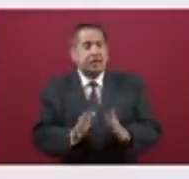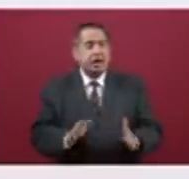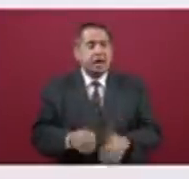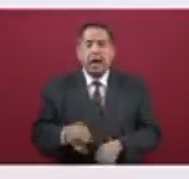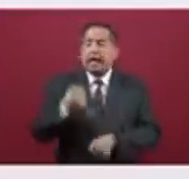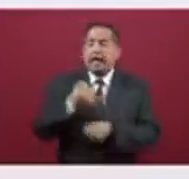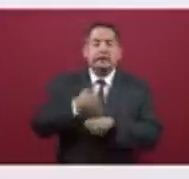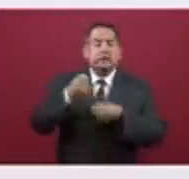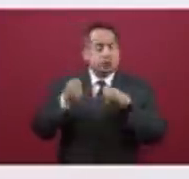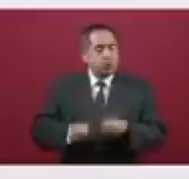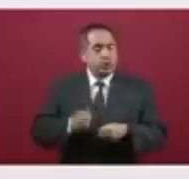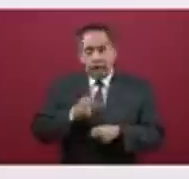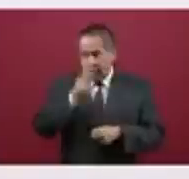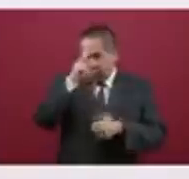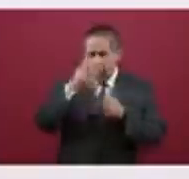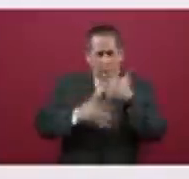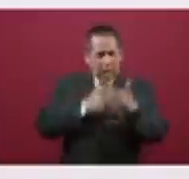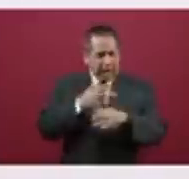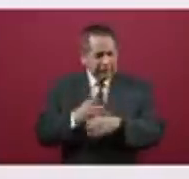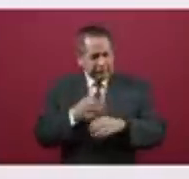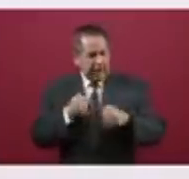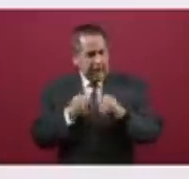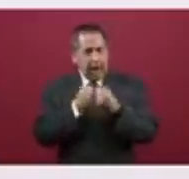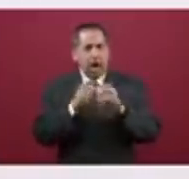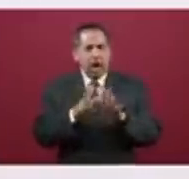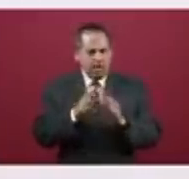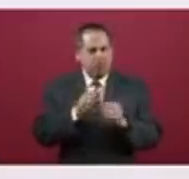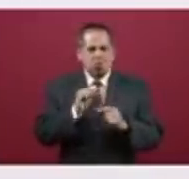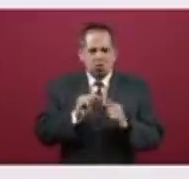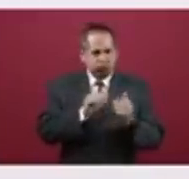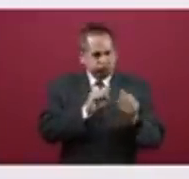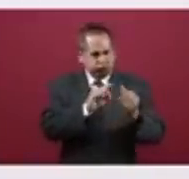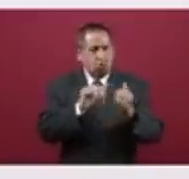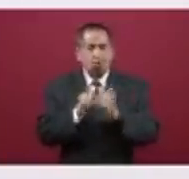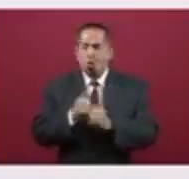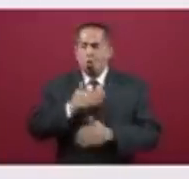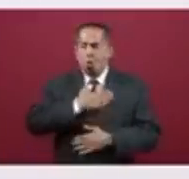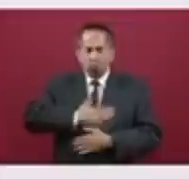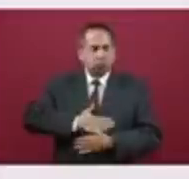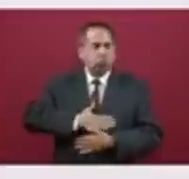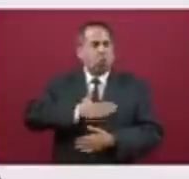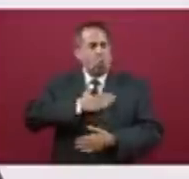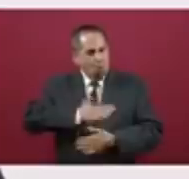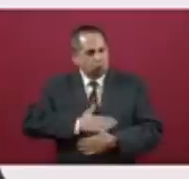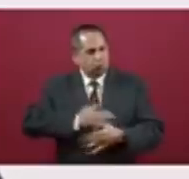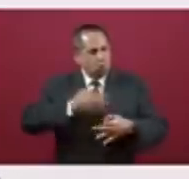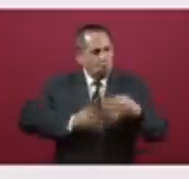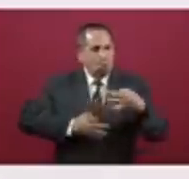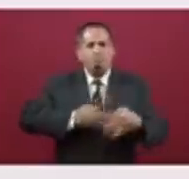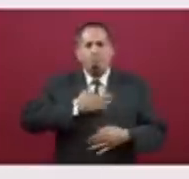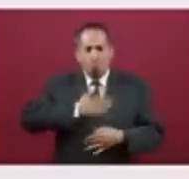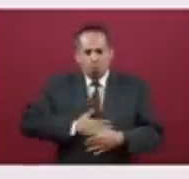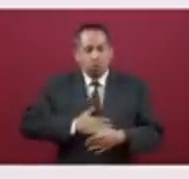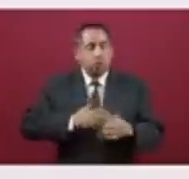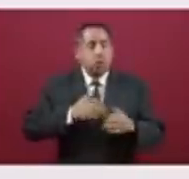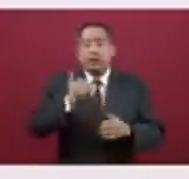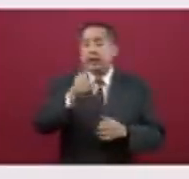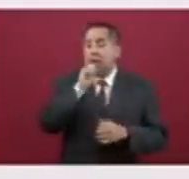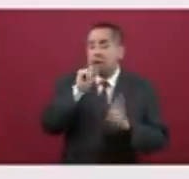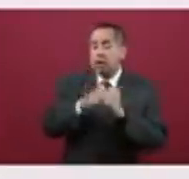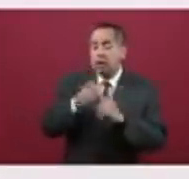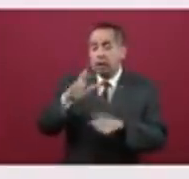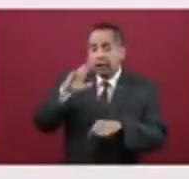lo vamos a ir enfrentando como ya dijimos con justicia pero también con responsabilidad